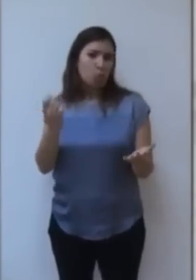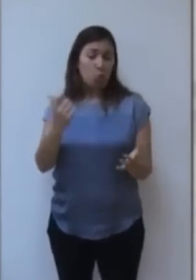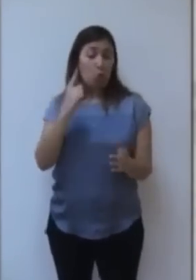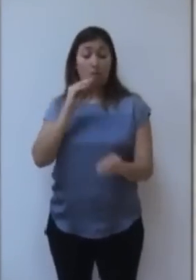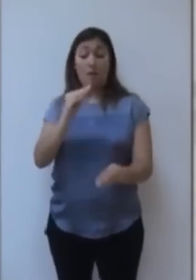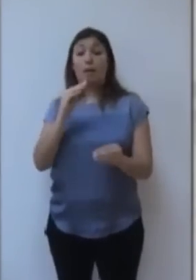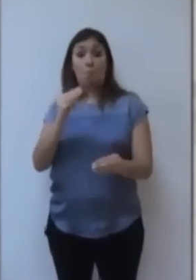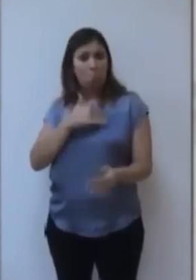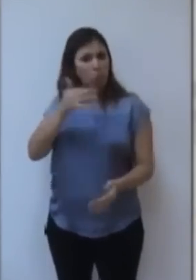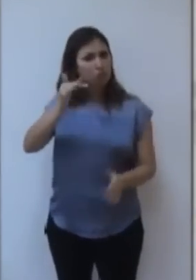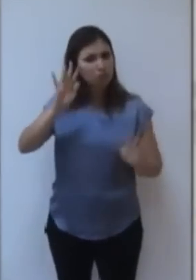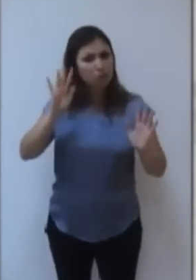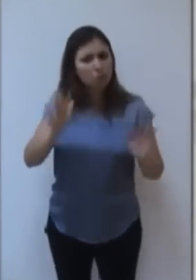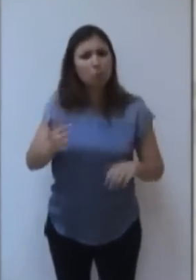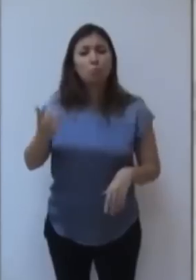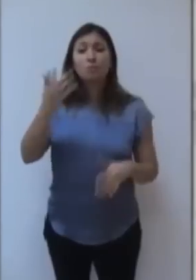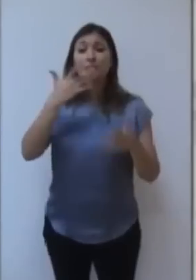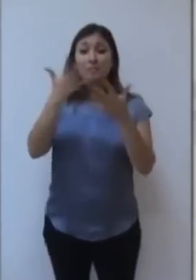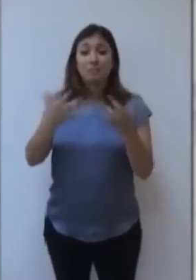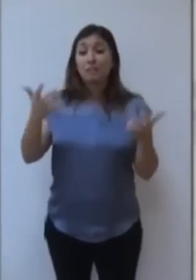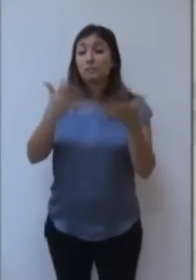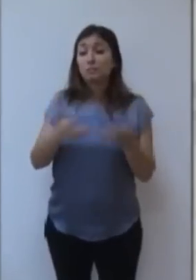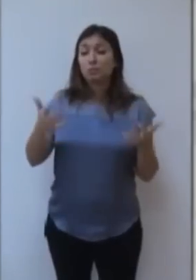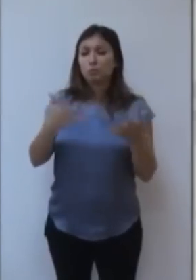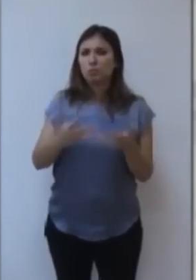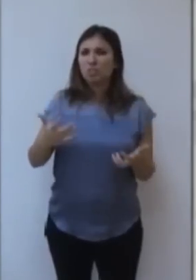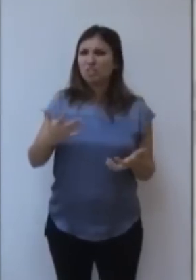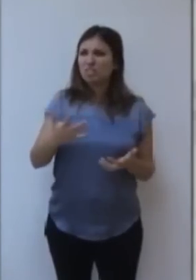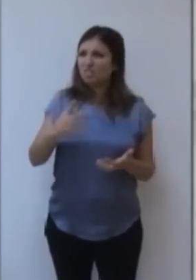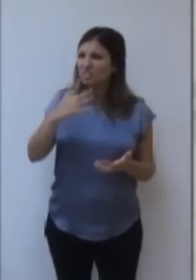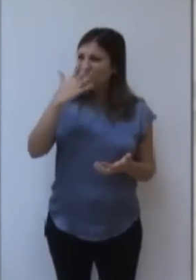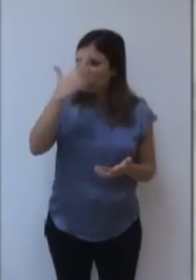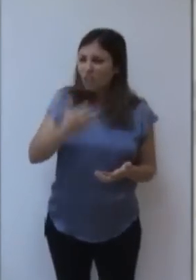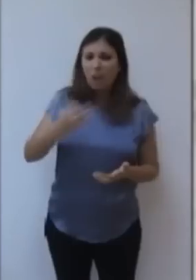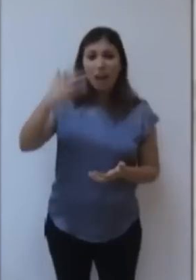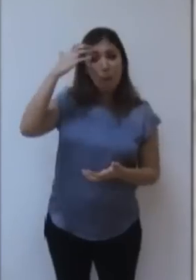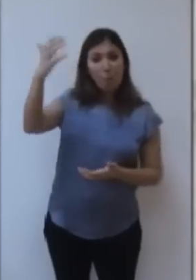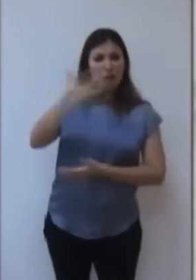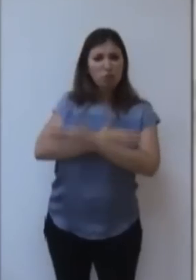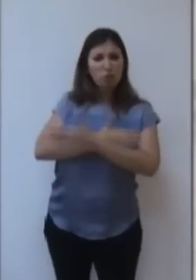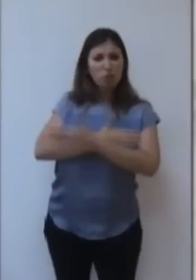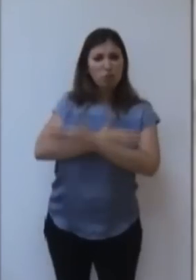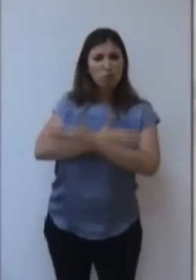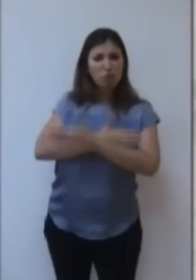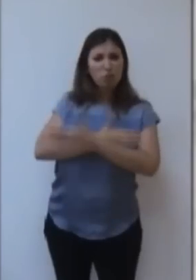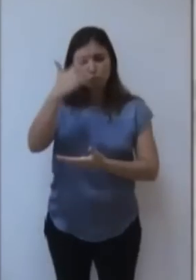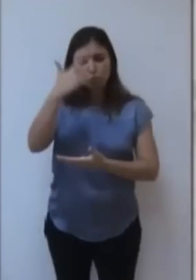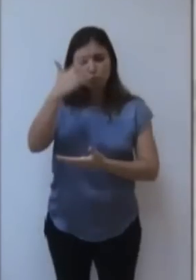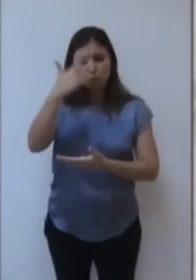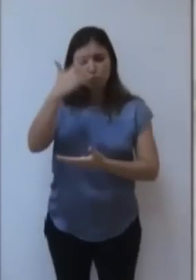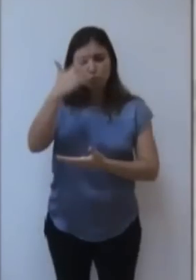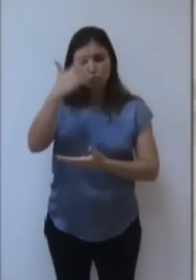llama la atención positivamente que un texto que creo que en el que participó también el Real Patronato, no sé si también FEAPS, el